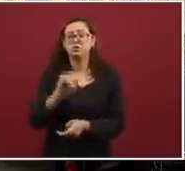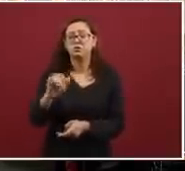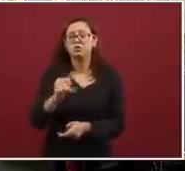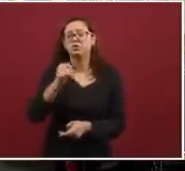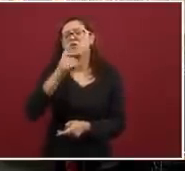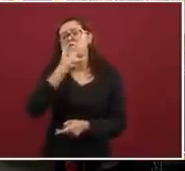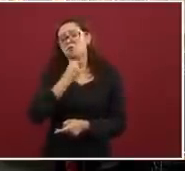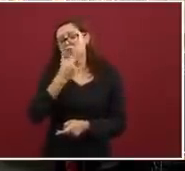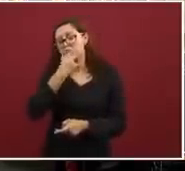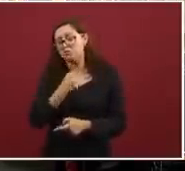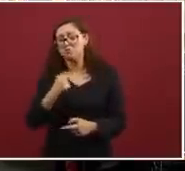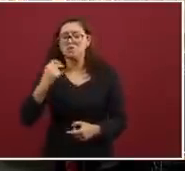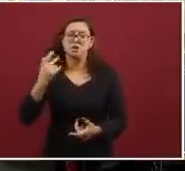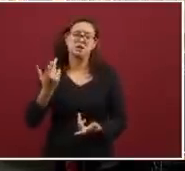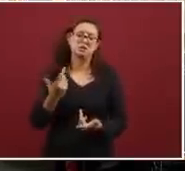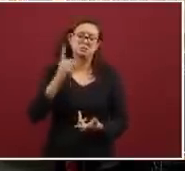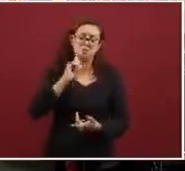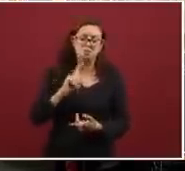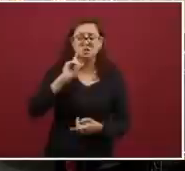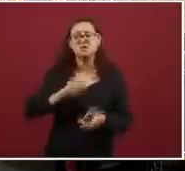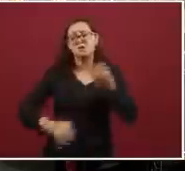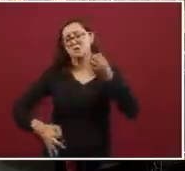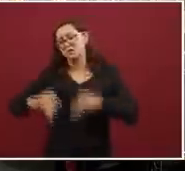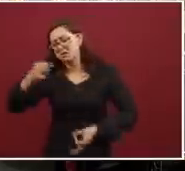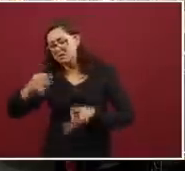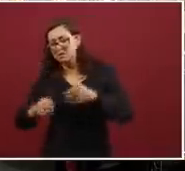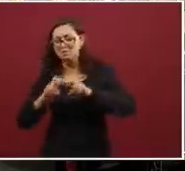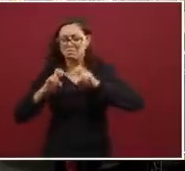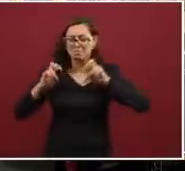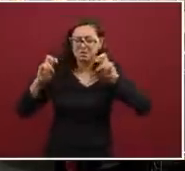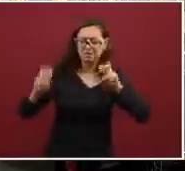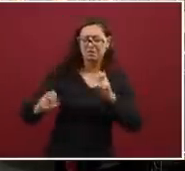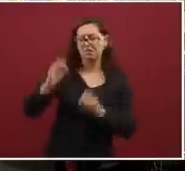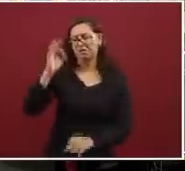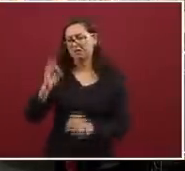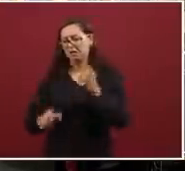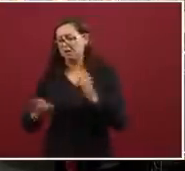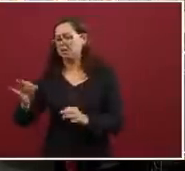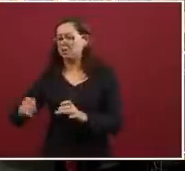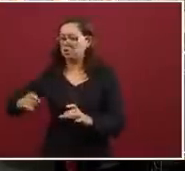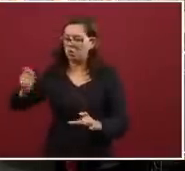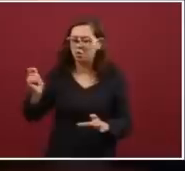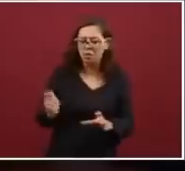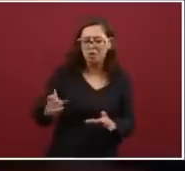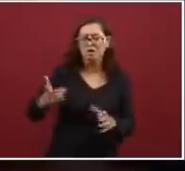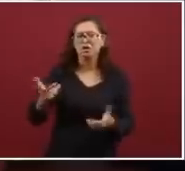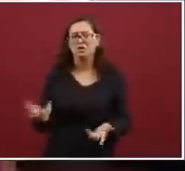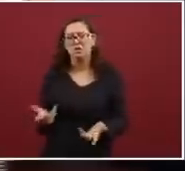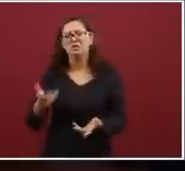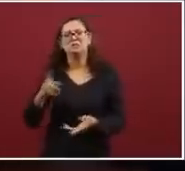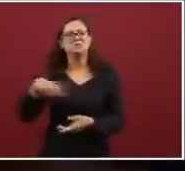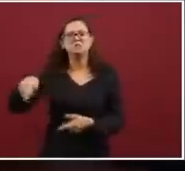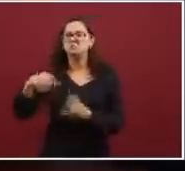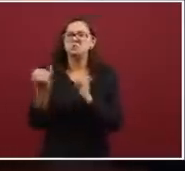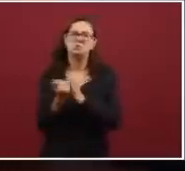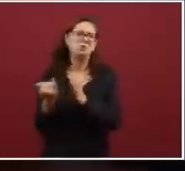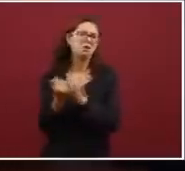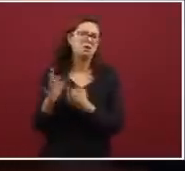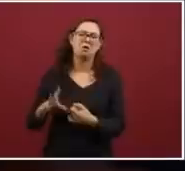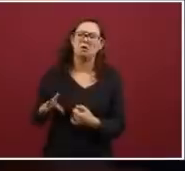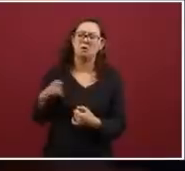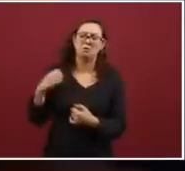siguen también haciendo de las suyas. Yo sé que usted también ya dijo que no va a cambiar a la Suprema Corte, como hubo un